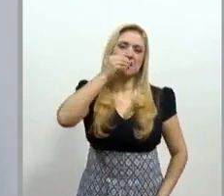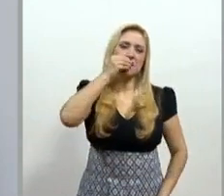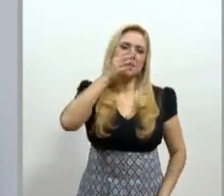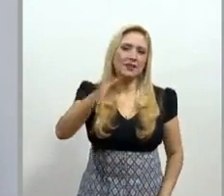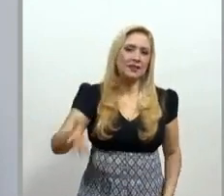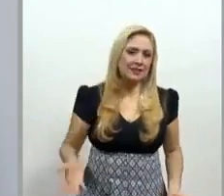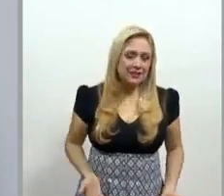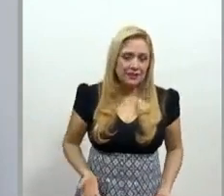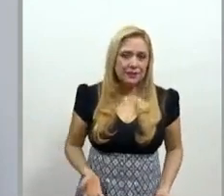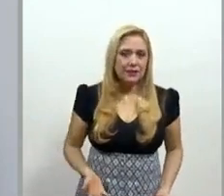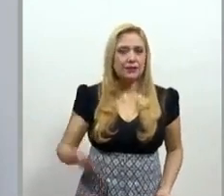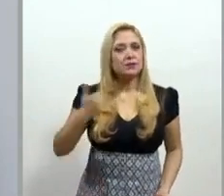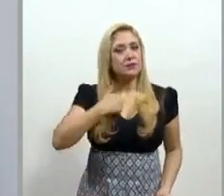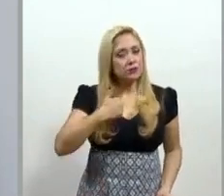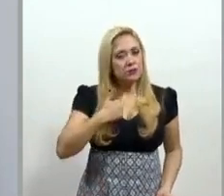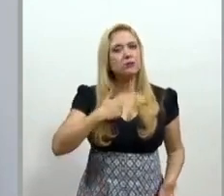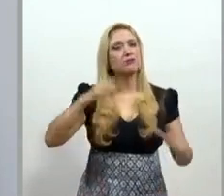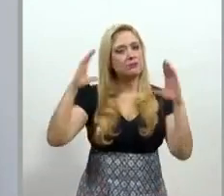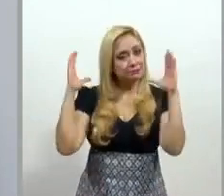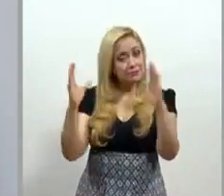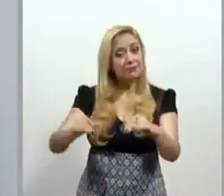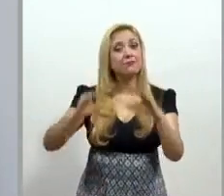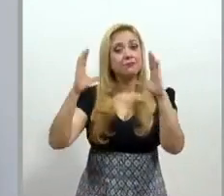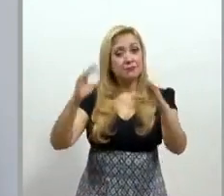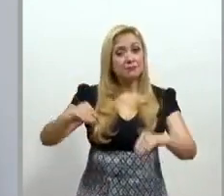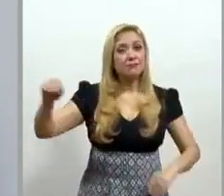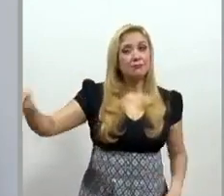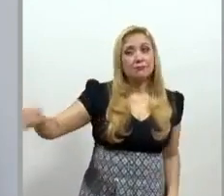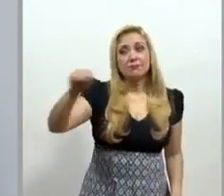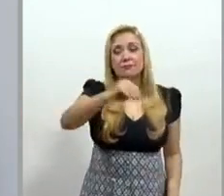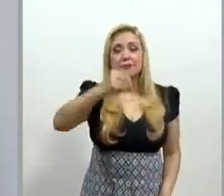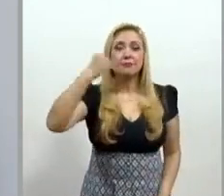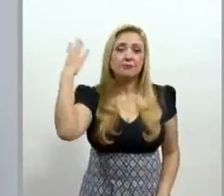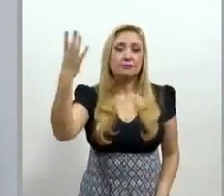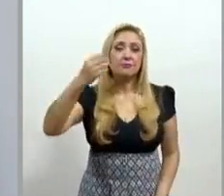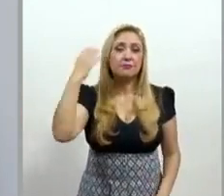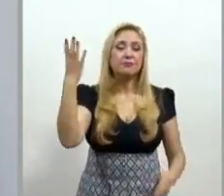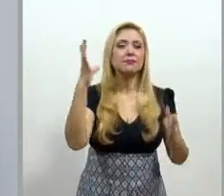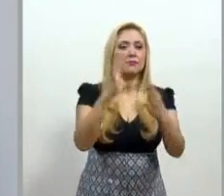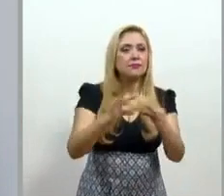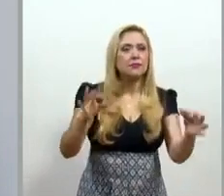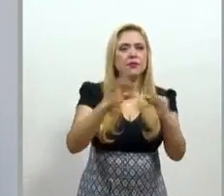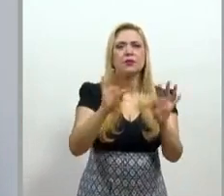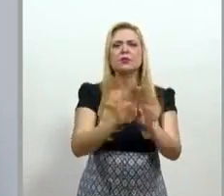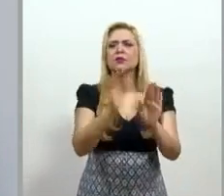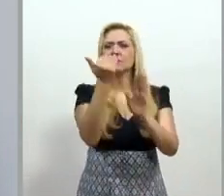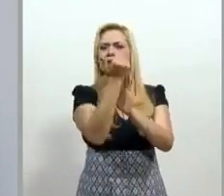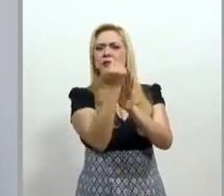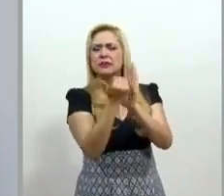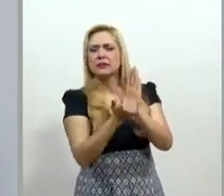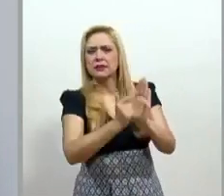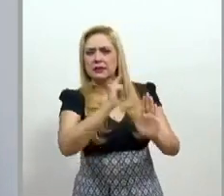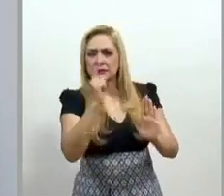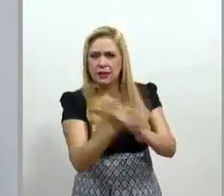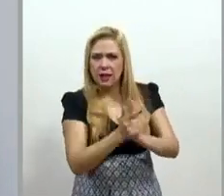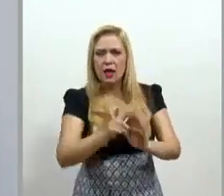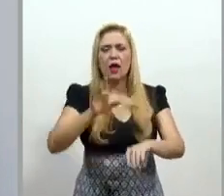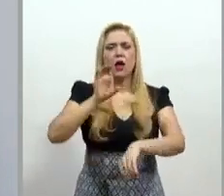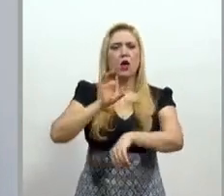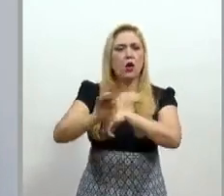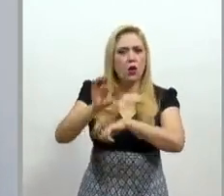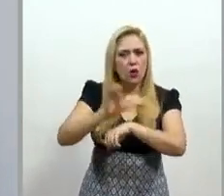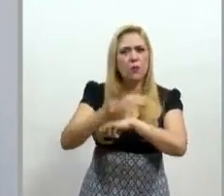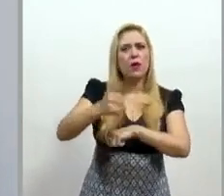del plural porque hago parte de una clínica jurídica, de las acciones que el marco jurídico nacional, tanto en Colombia como en muchos